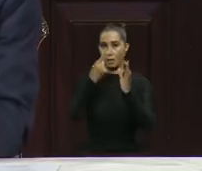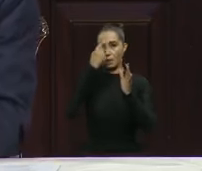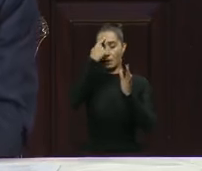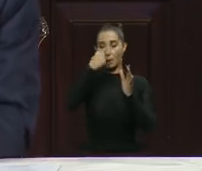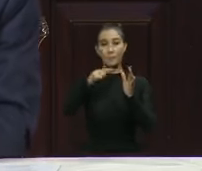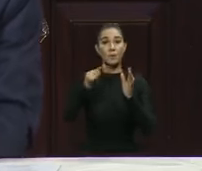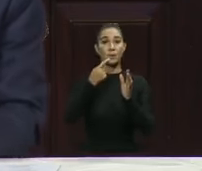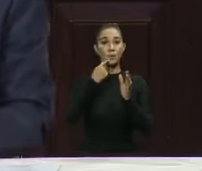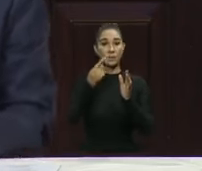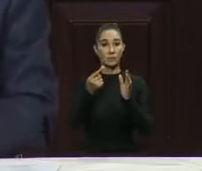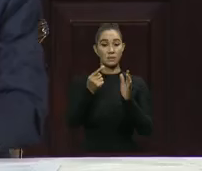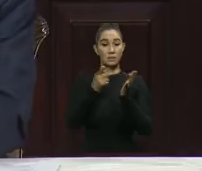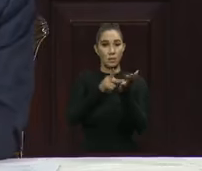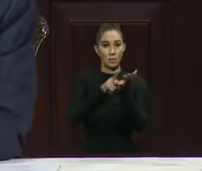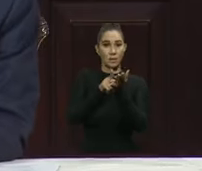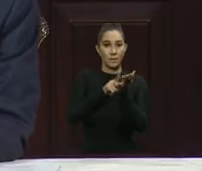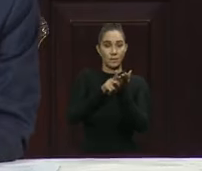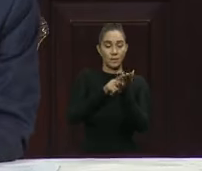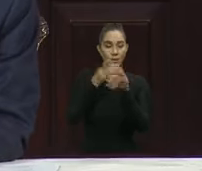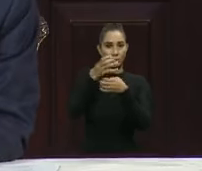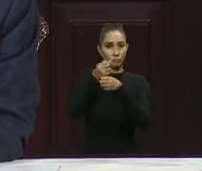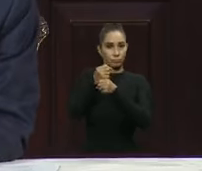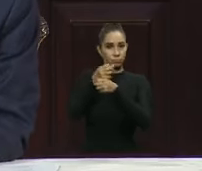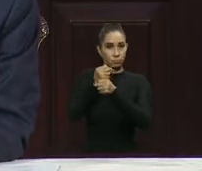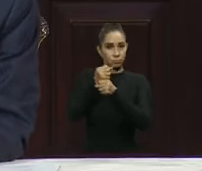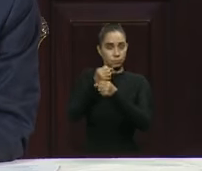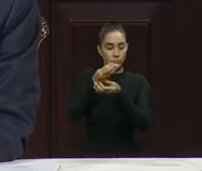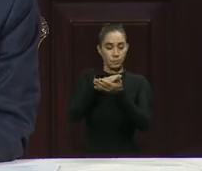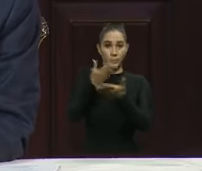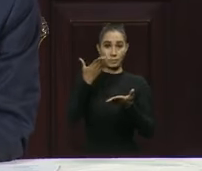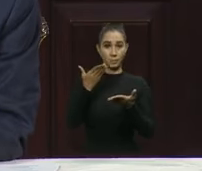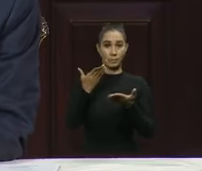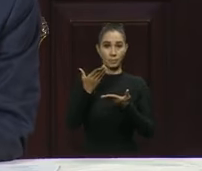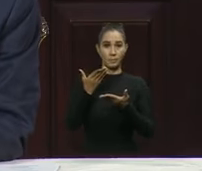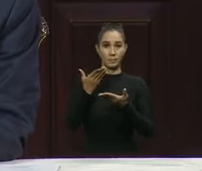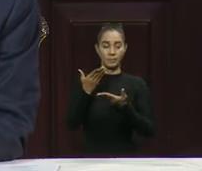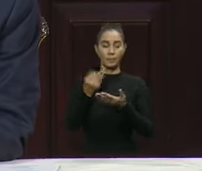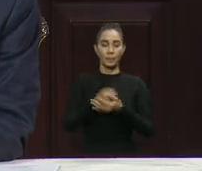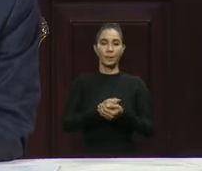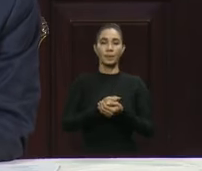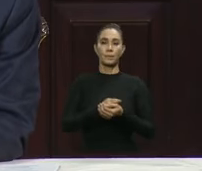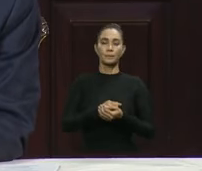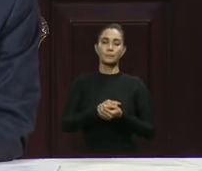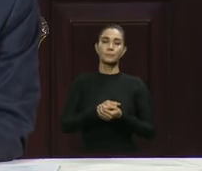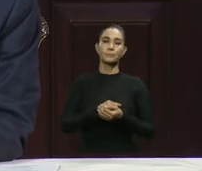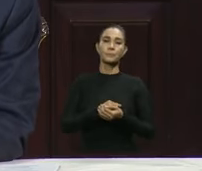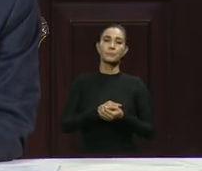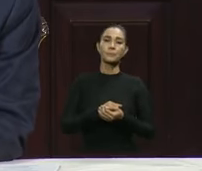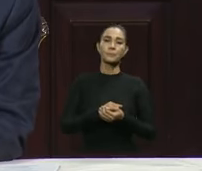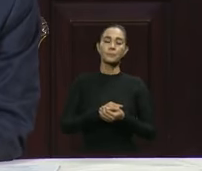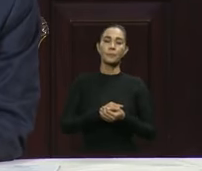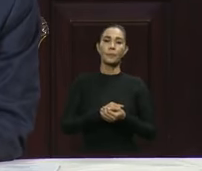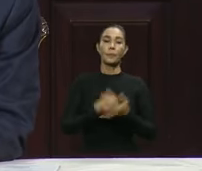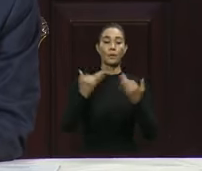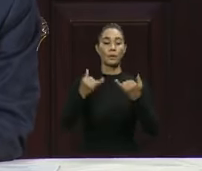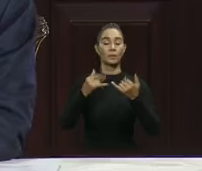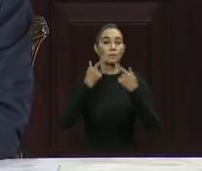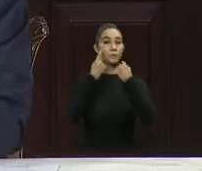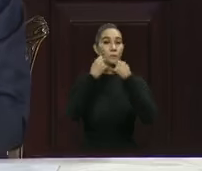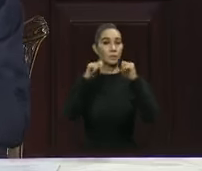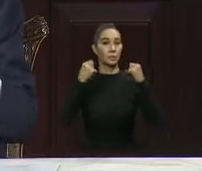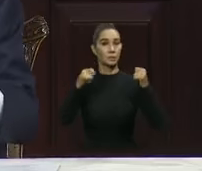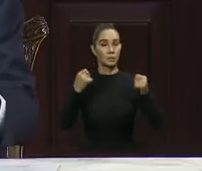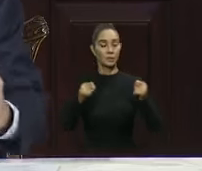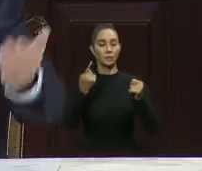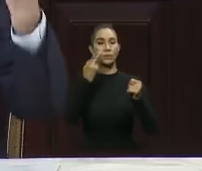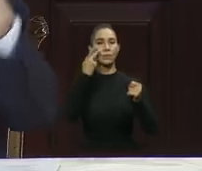que admitir que hay una realidad que presiona los precios hacia arriba y estamos tratando de hacer todas